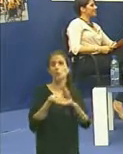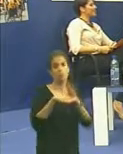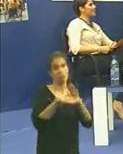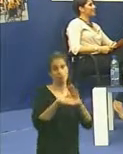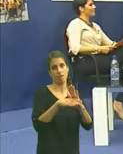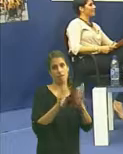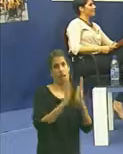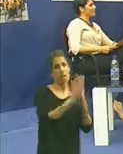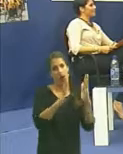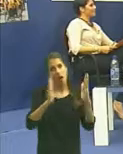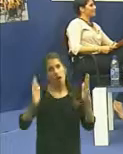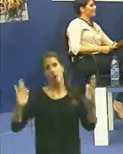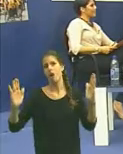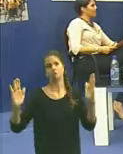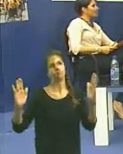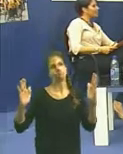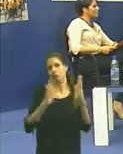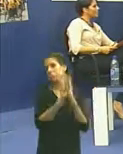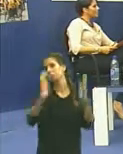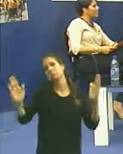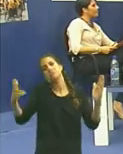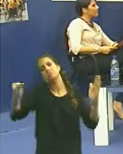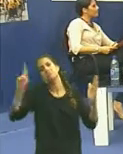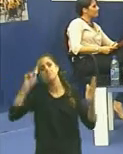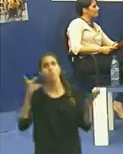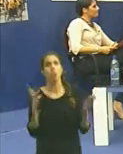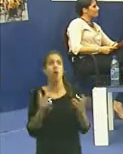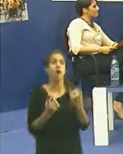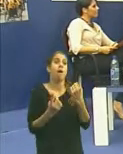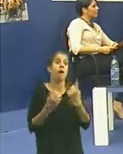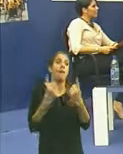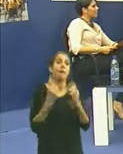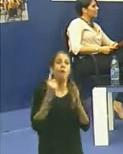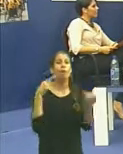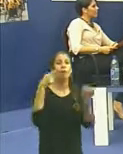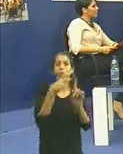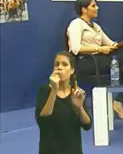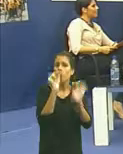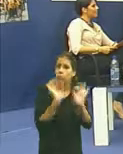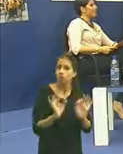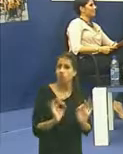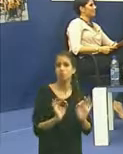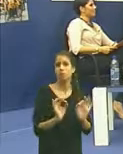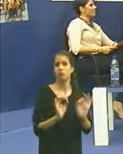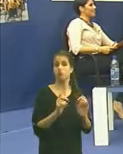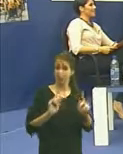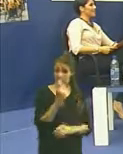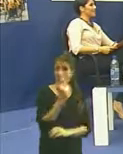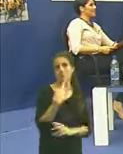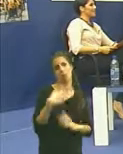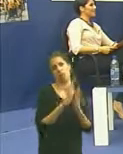quiten, a no ser que sean objetivos muy puntuales, que cuando se consiguen, pues ya no hace falta más, pero no es el